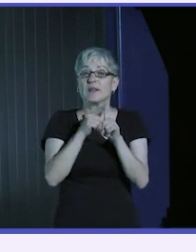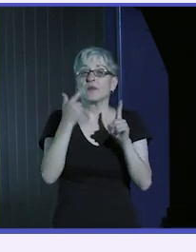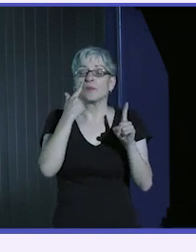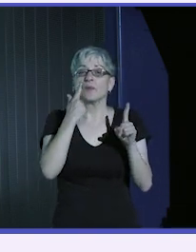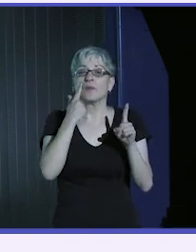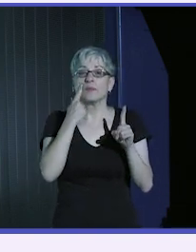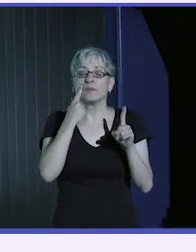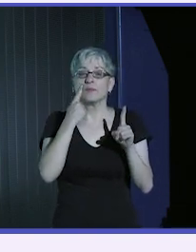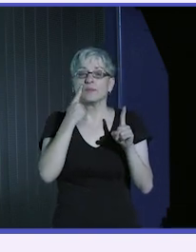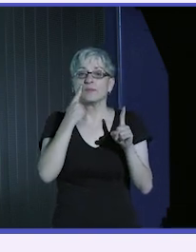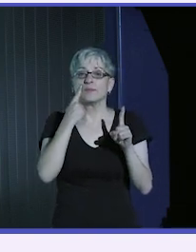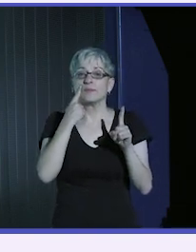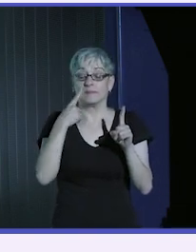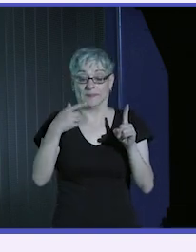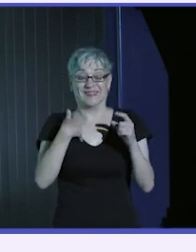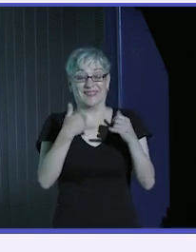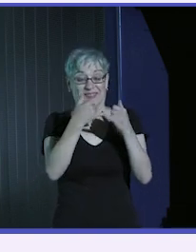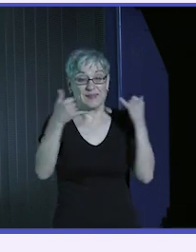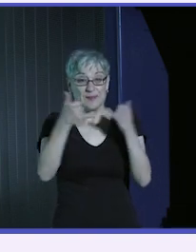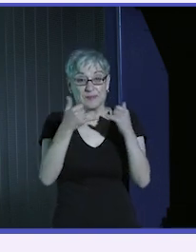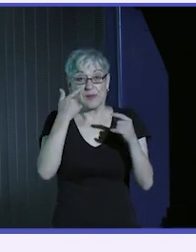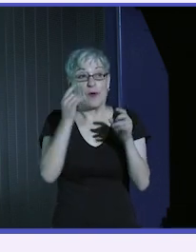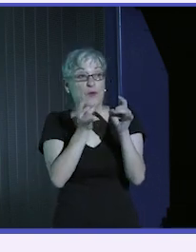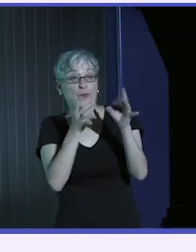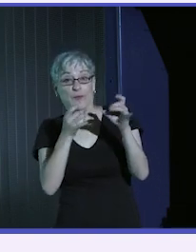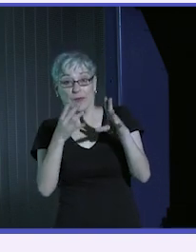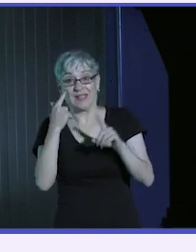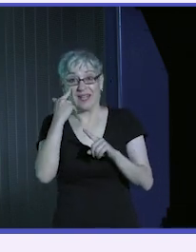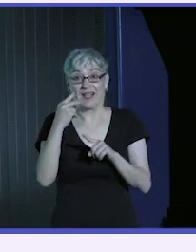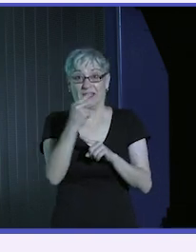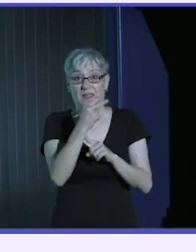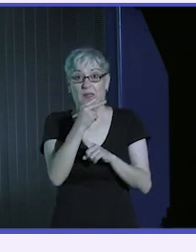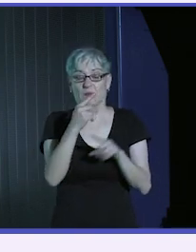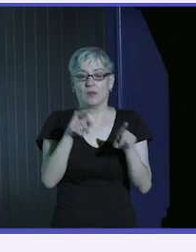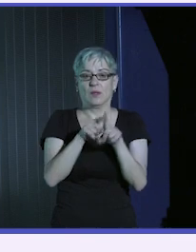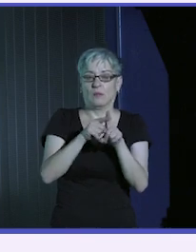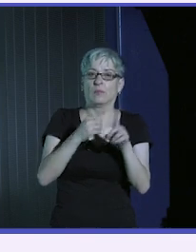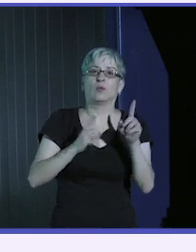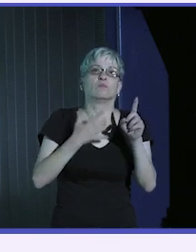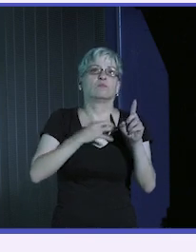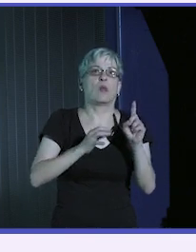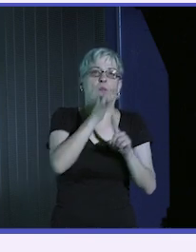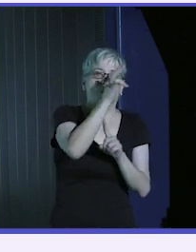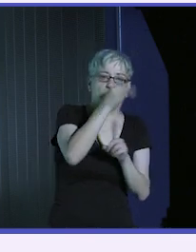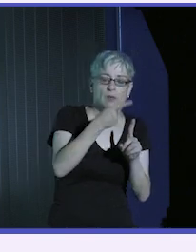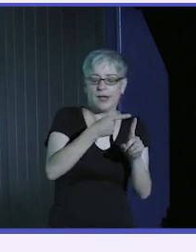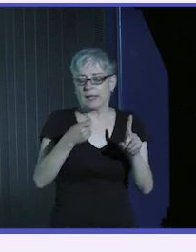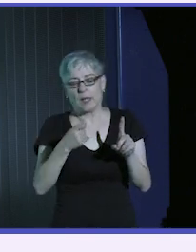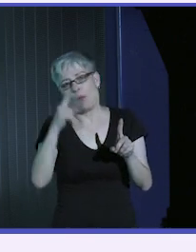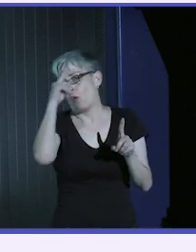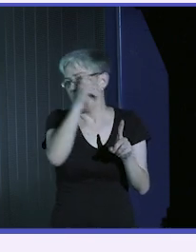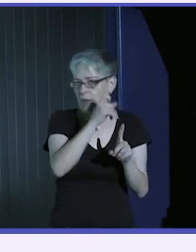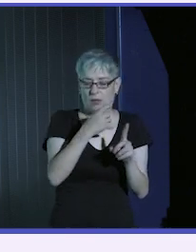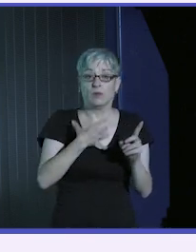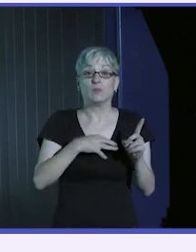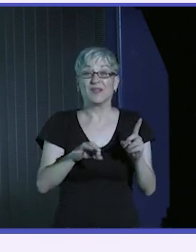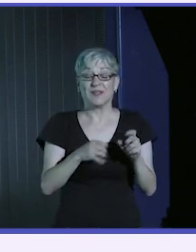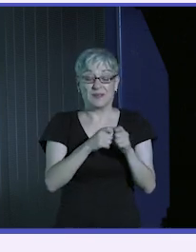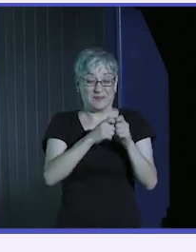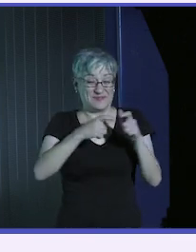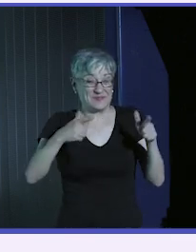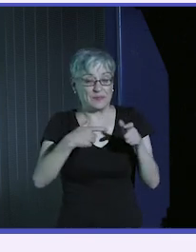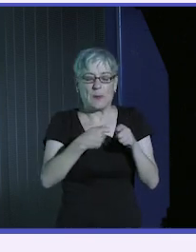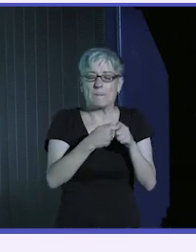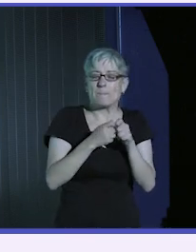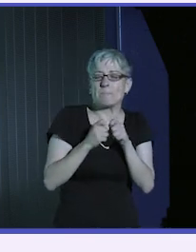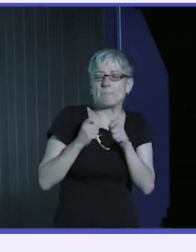aquí estos vectores, estas flechas que veis, pueden tener coeficientes positivos, negativos, incluso complejos, lo que aumenta